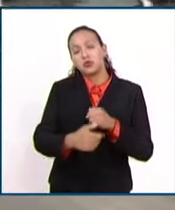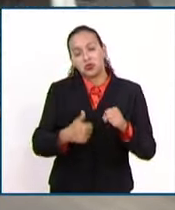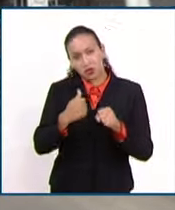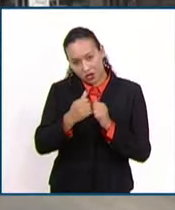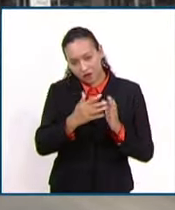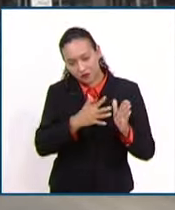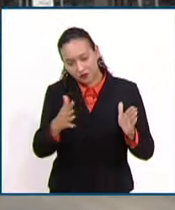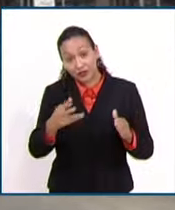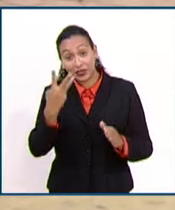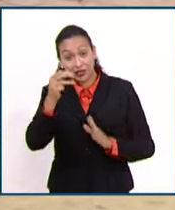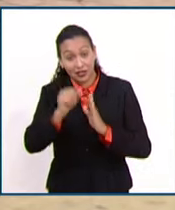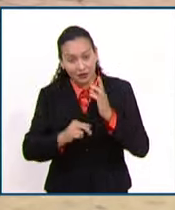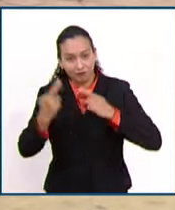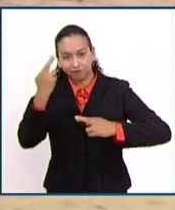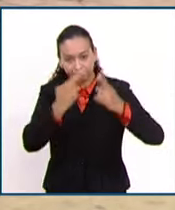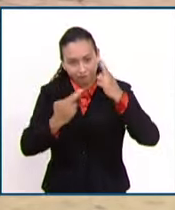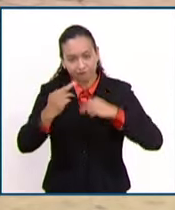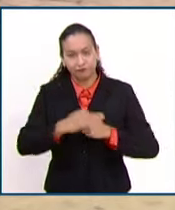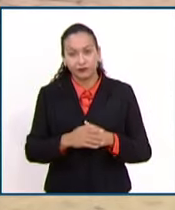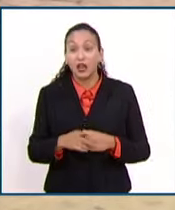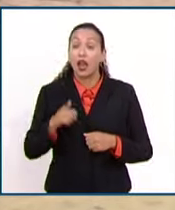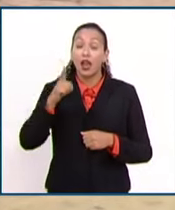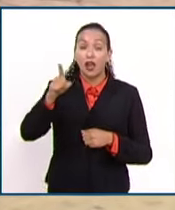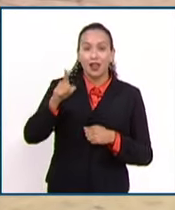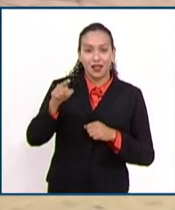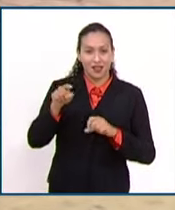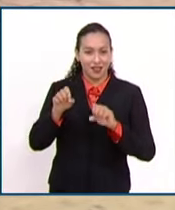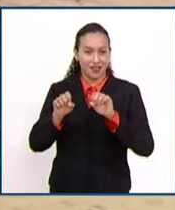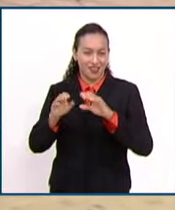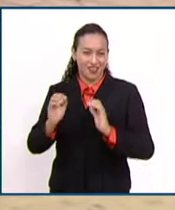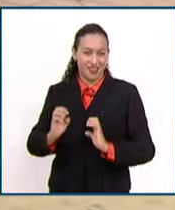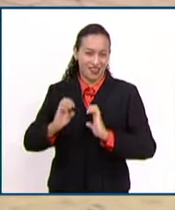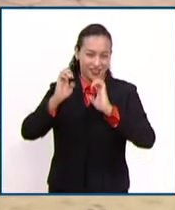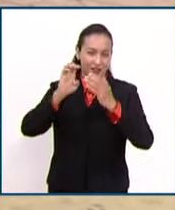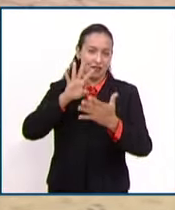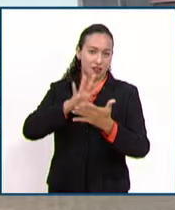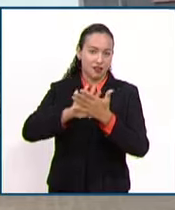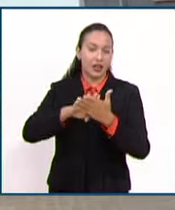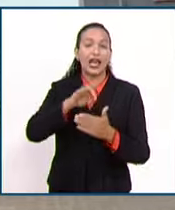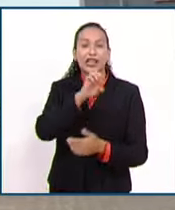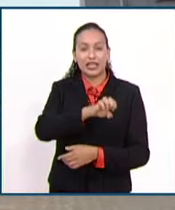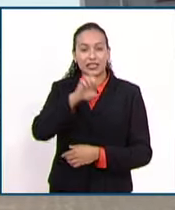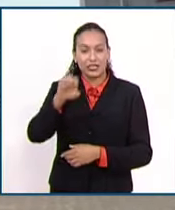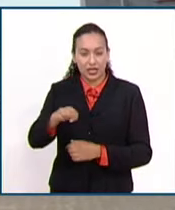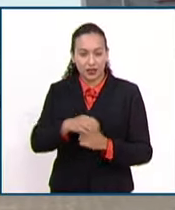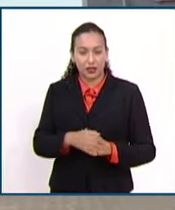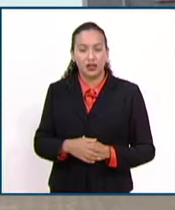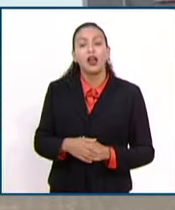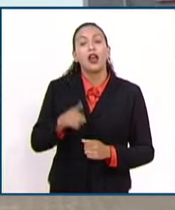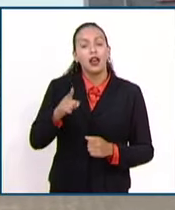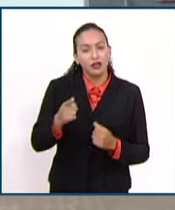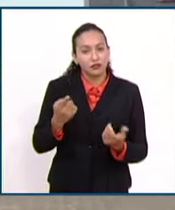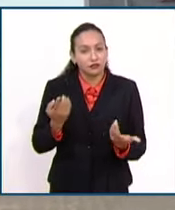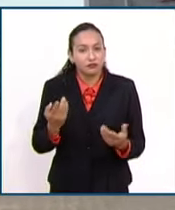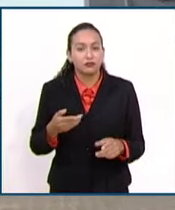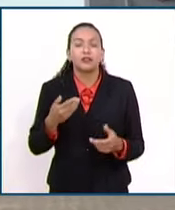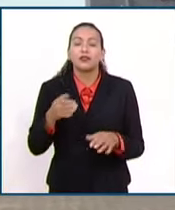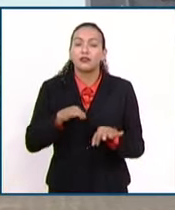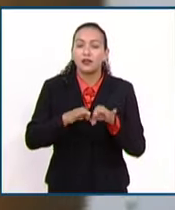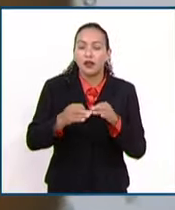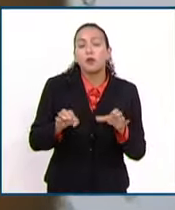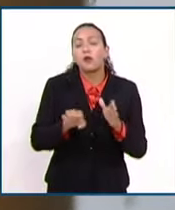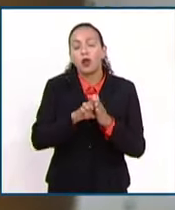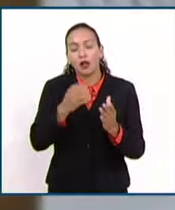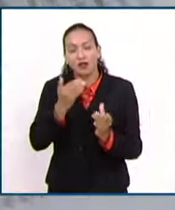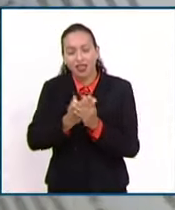revisado trimestralmente. El Centro de Justicia Penal Federal, ubicado en Ensenada, se encargará de conocer y resolver los asuntos de nuevo